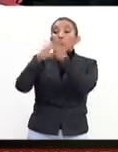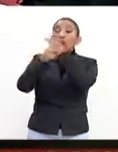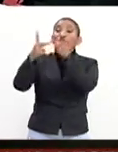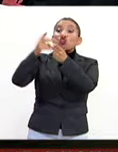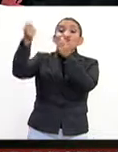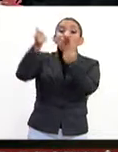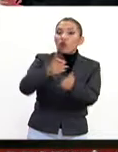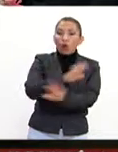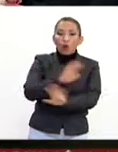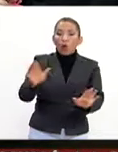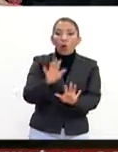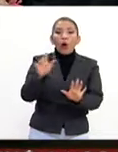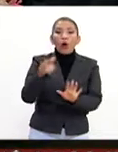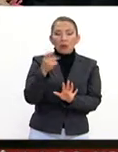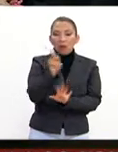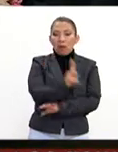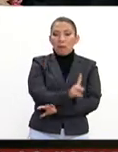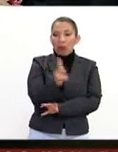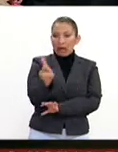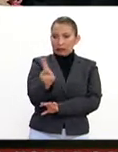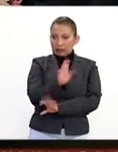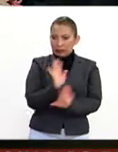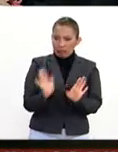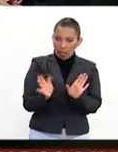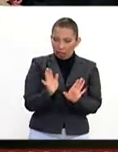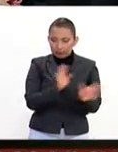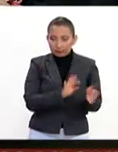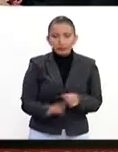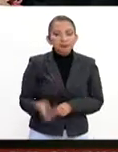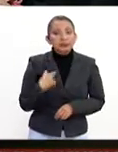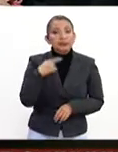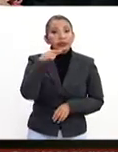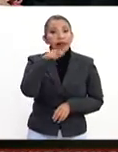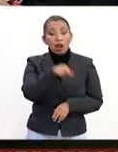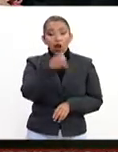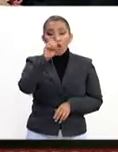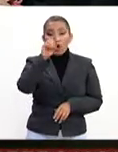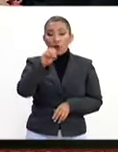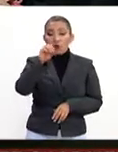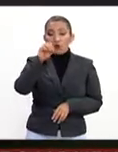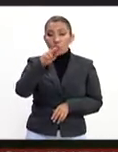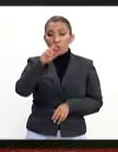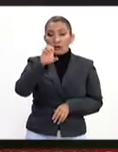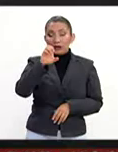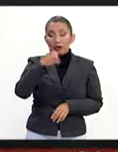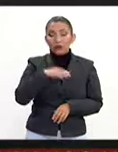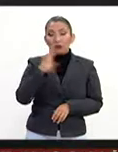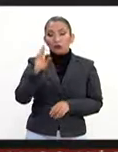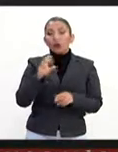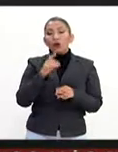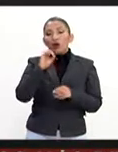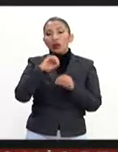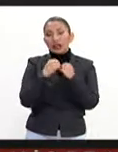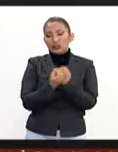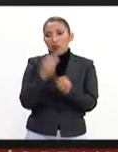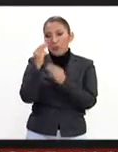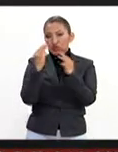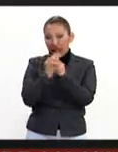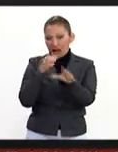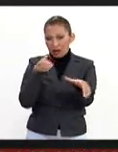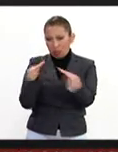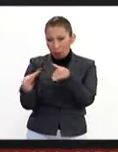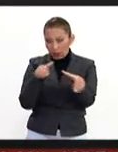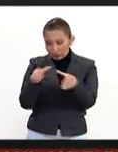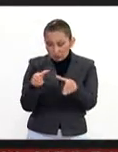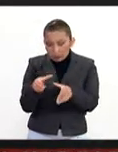importaciones, aunque en los hechos se parezca mucho. Entonces, ante la OMC, la Organización Mundial de Comercio, es posible